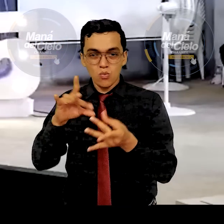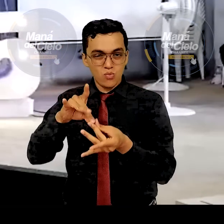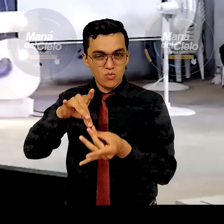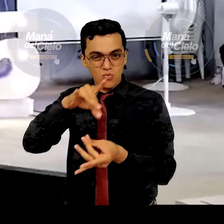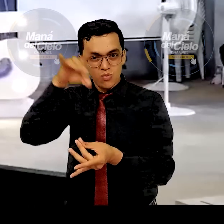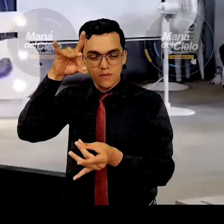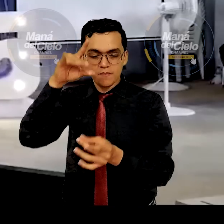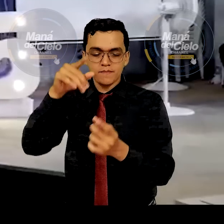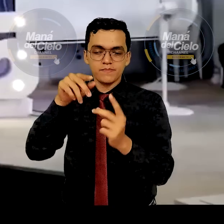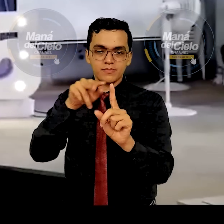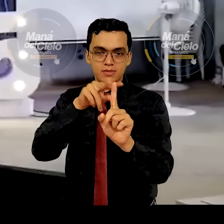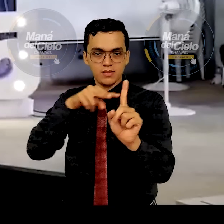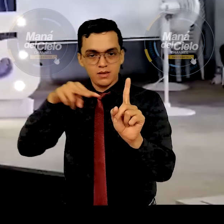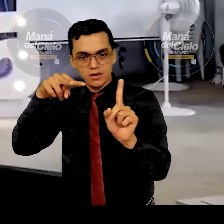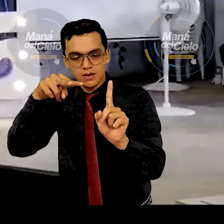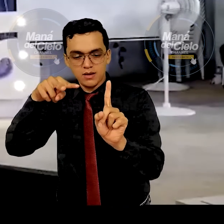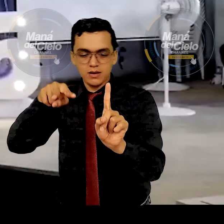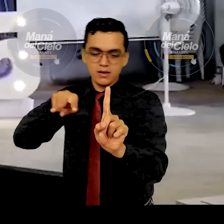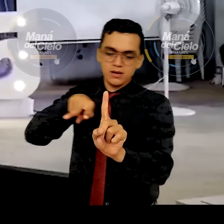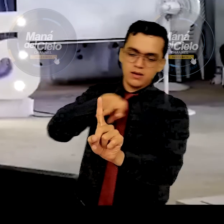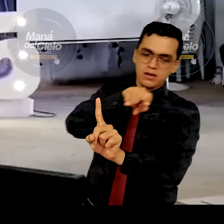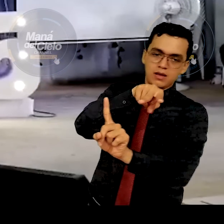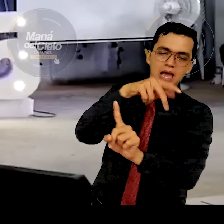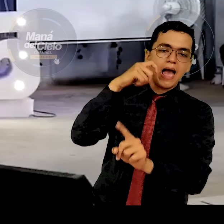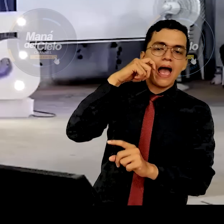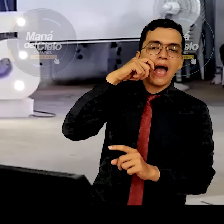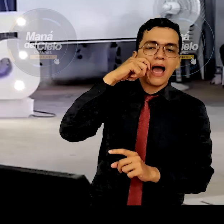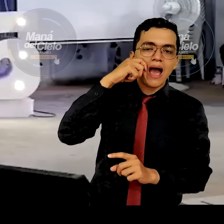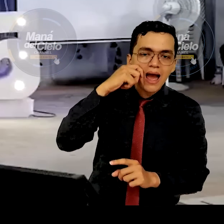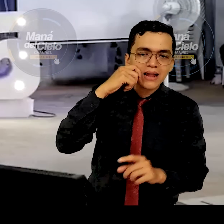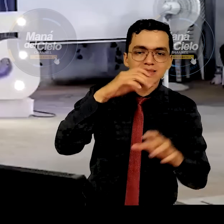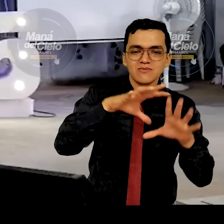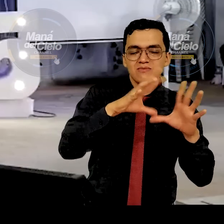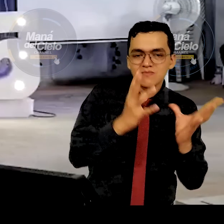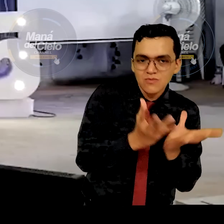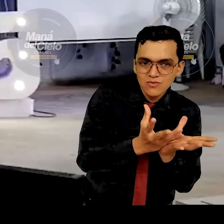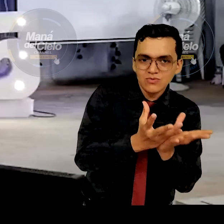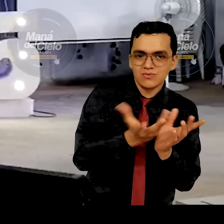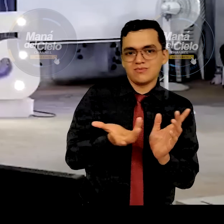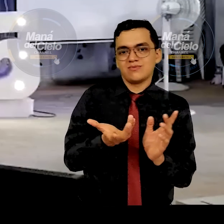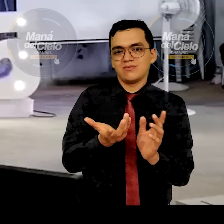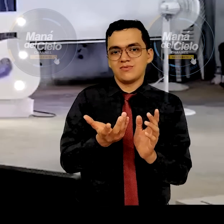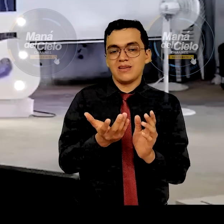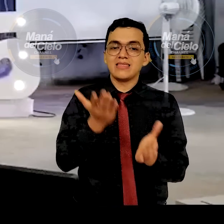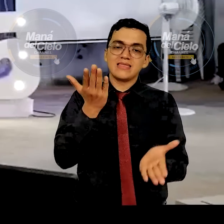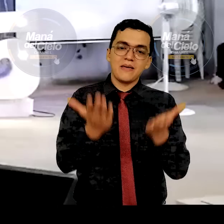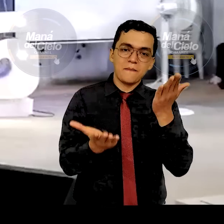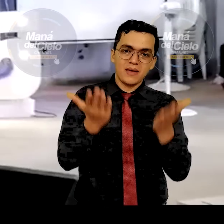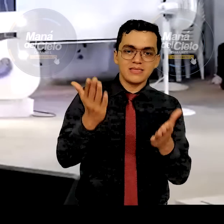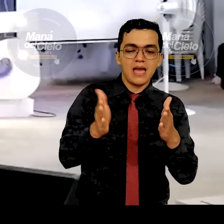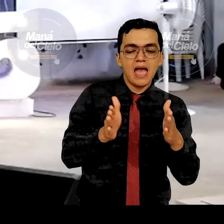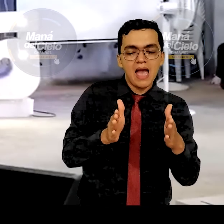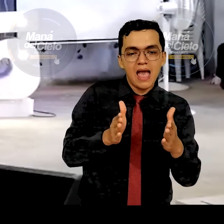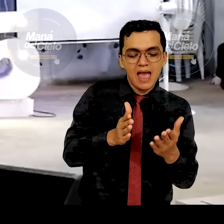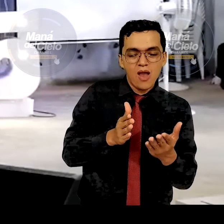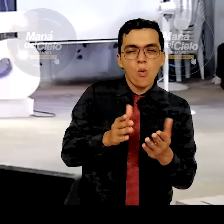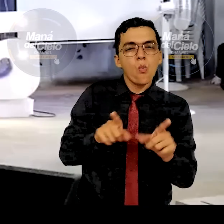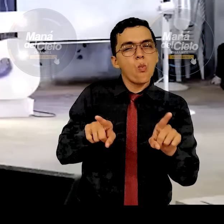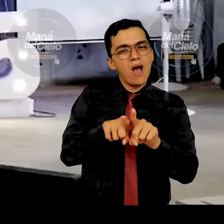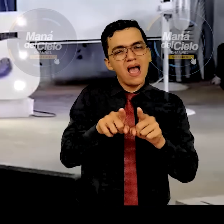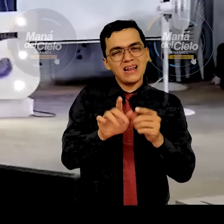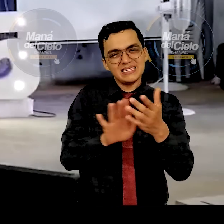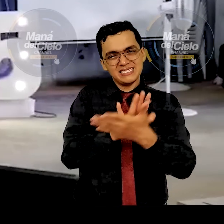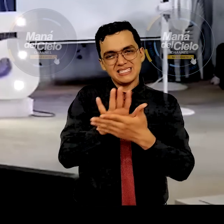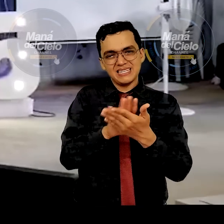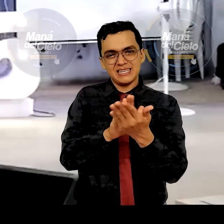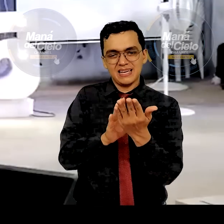Si usted coge este camino, tiene toda una serie de condicionamientos y respuestas, no siempre maldadosas,